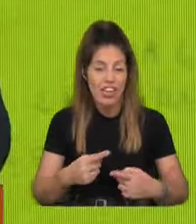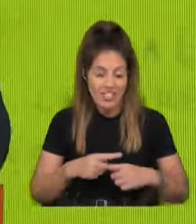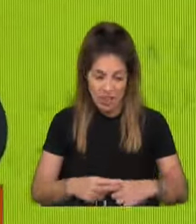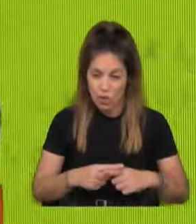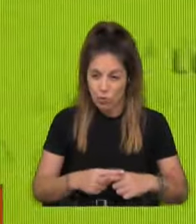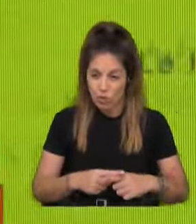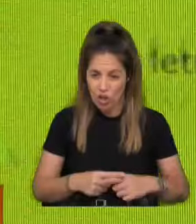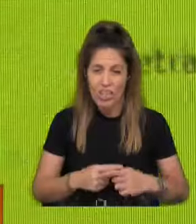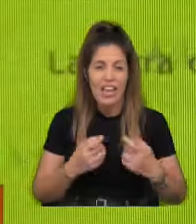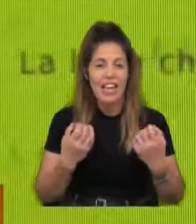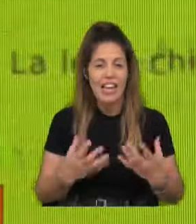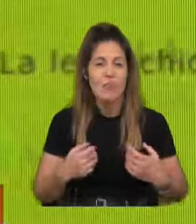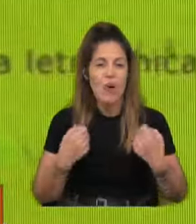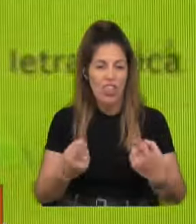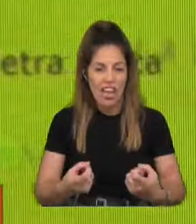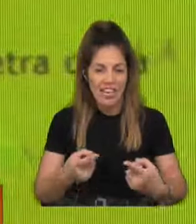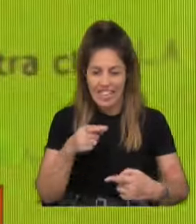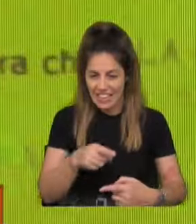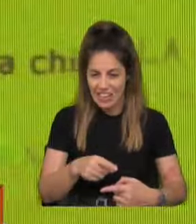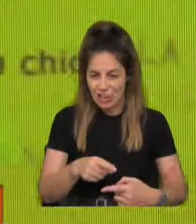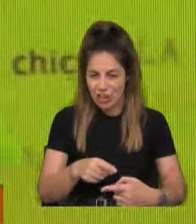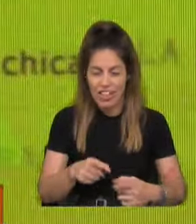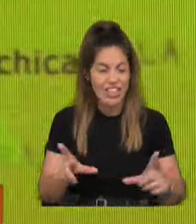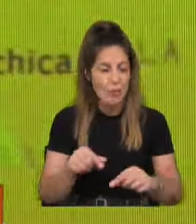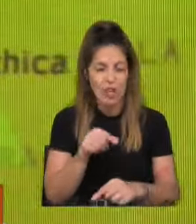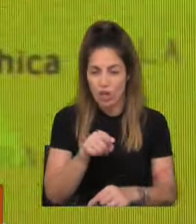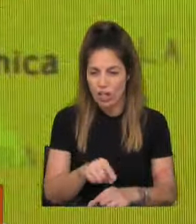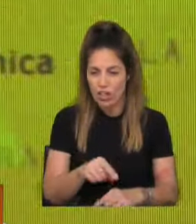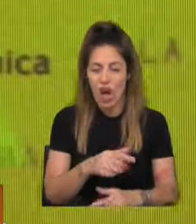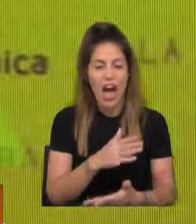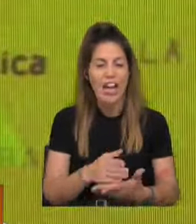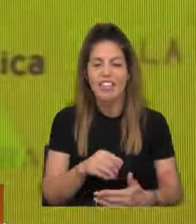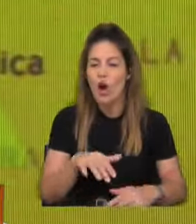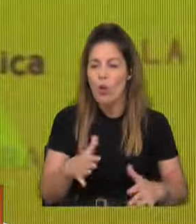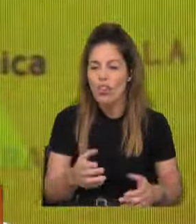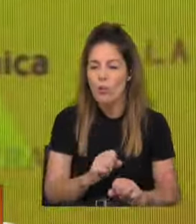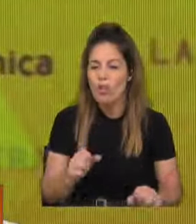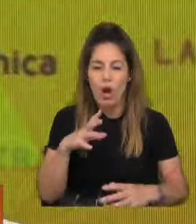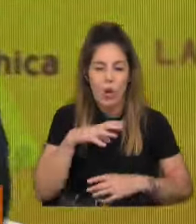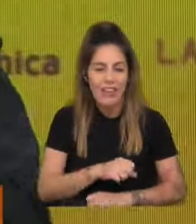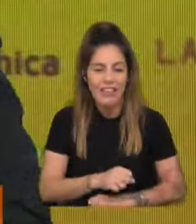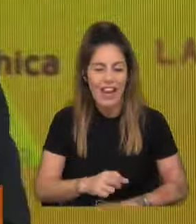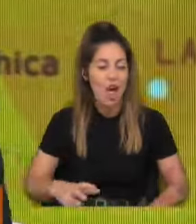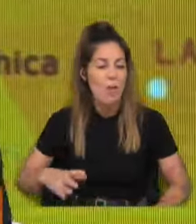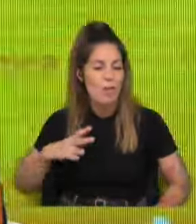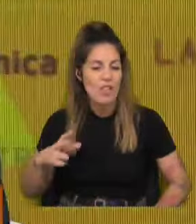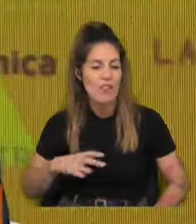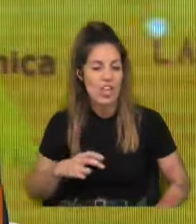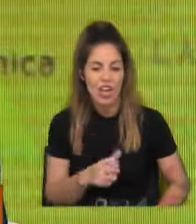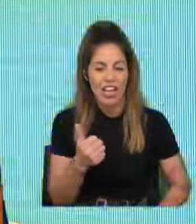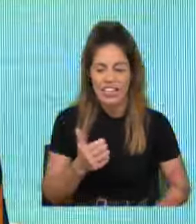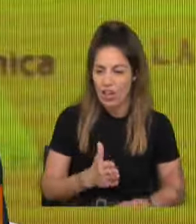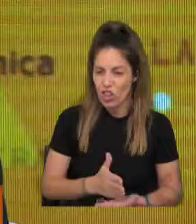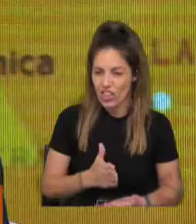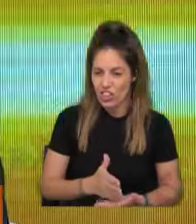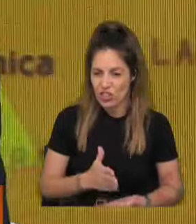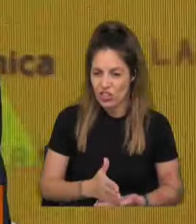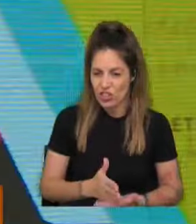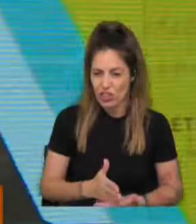queremos la discusión que tenga este clivaje y cierro con esto hasta cuándo podemos soportar que los privilegios le ganen a los derechos